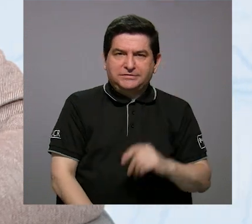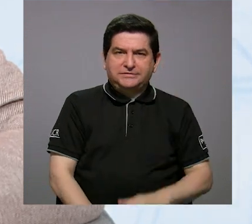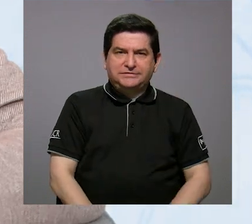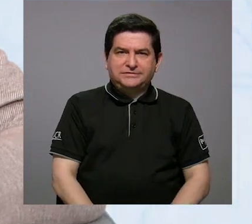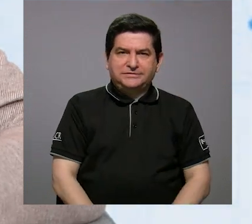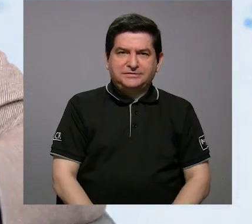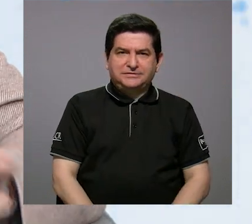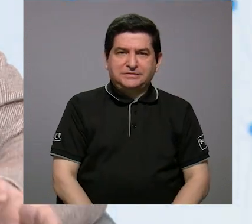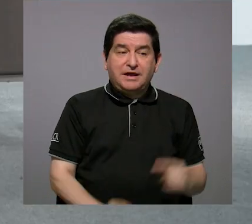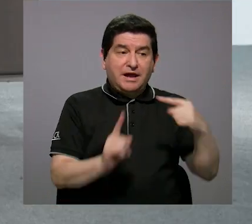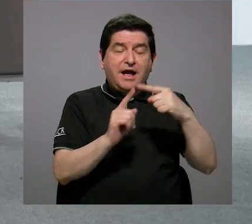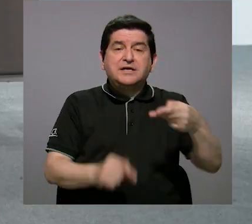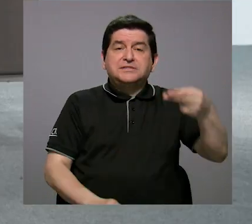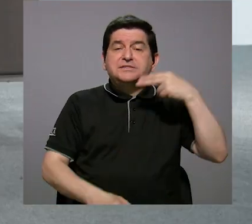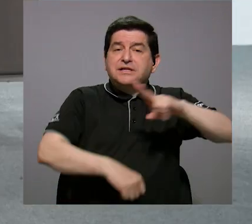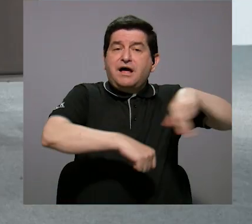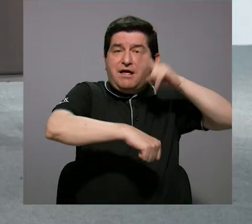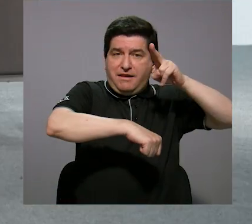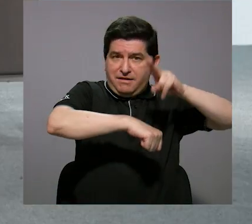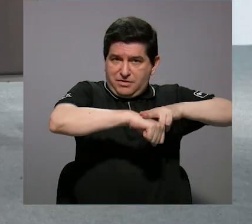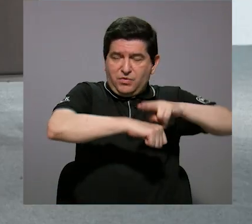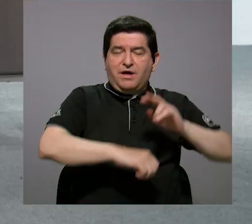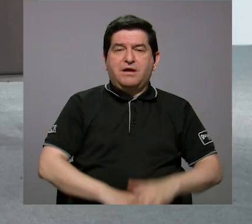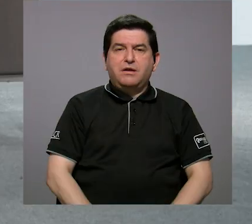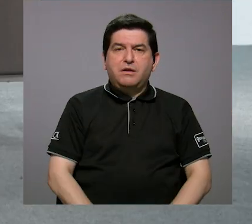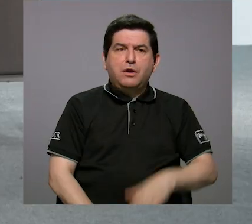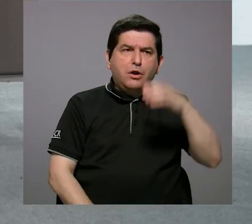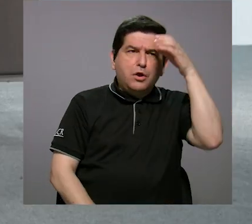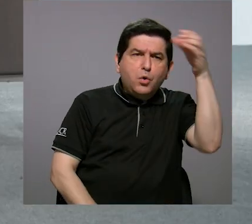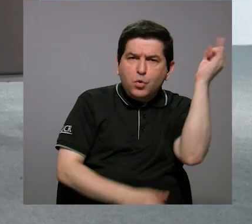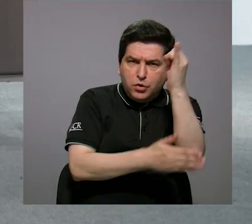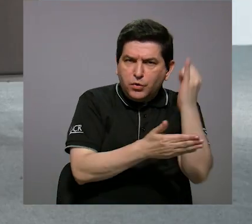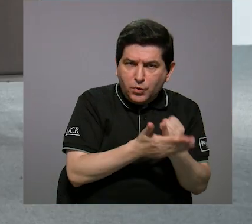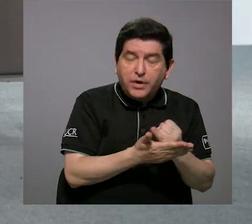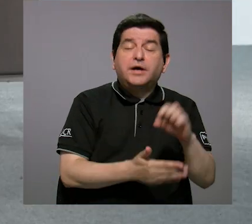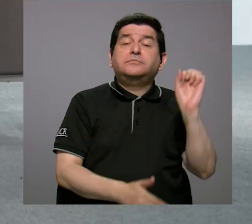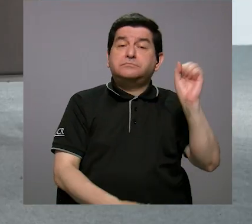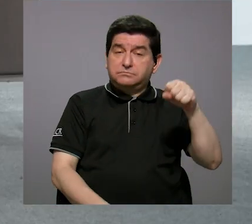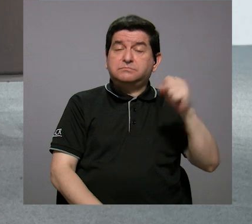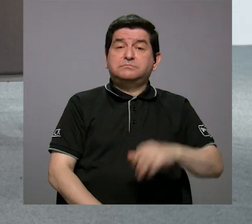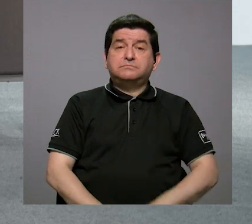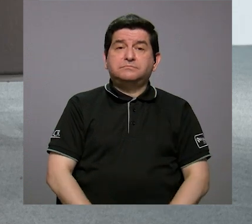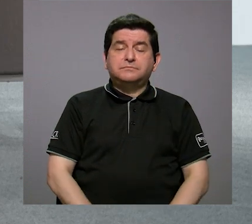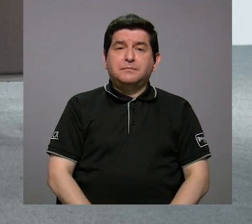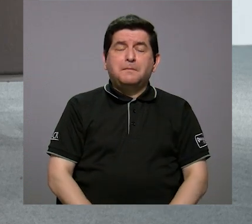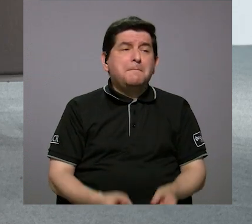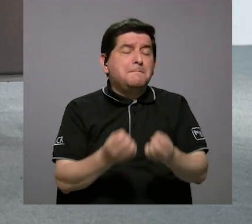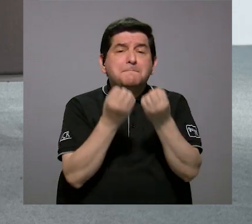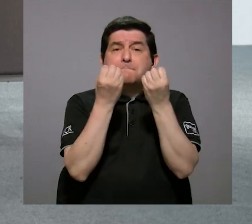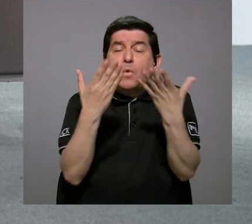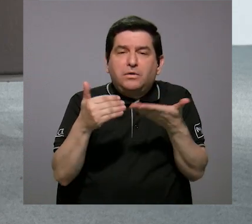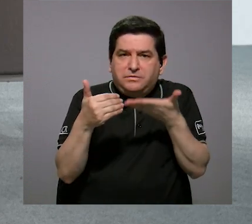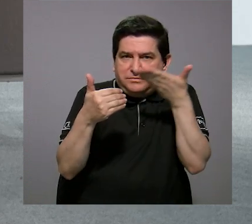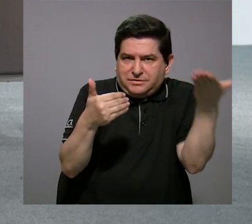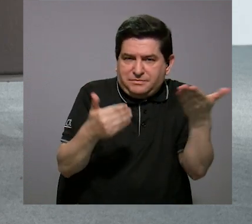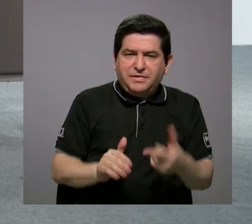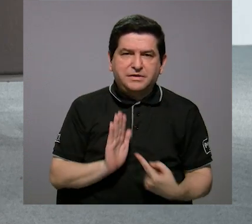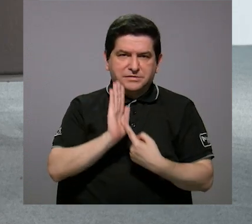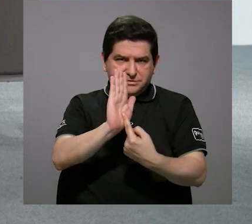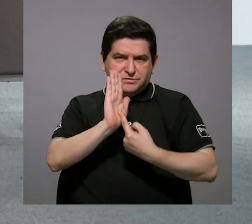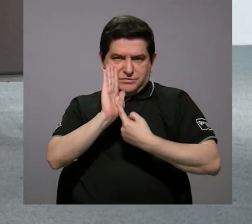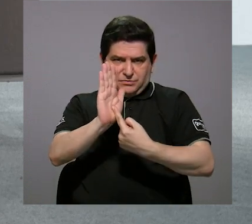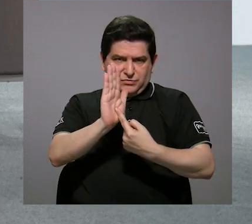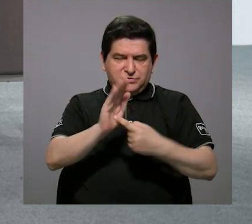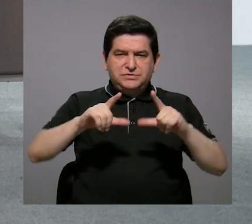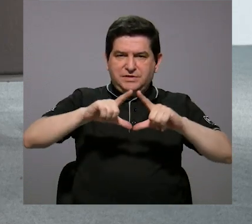política, incluso la historia natural también, ¿verdad? Cultura, arte. Cultura, arte, en fin, una gran cantidad de aspectos que se